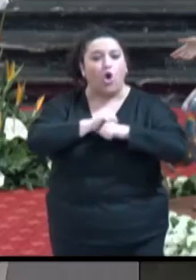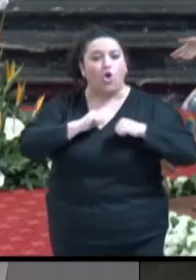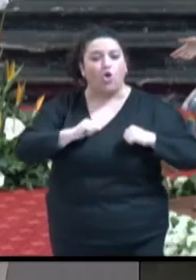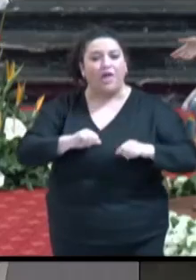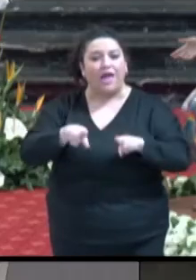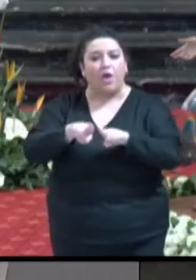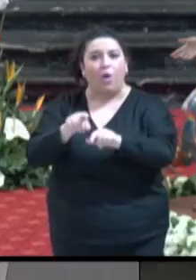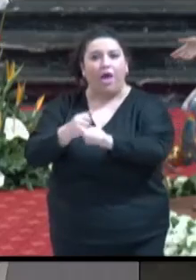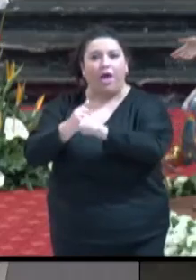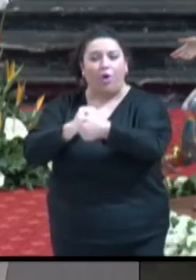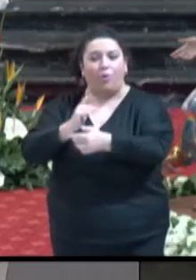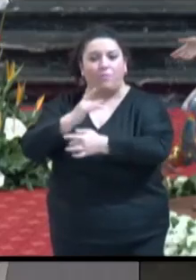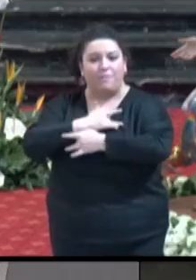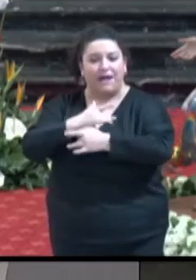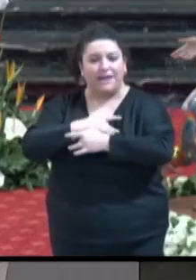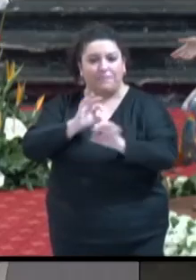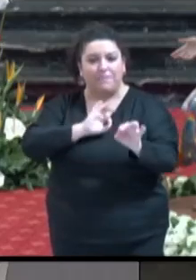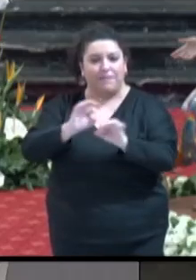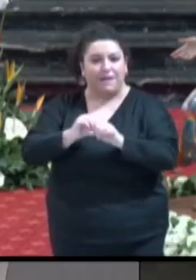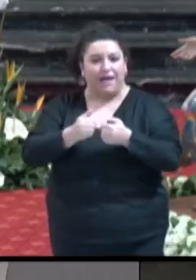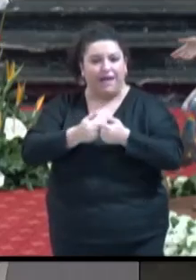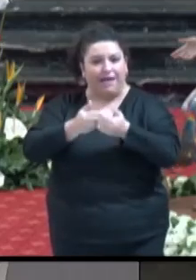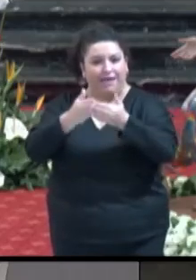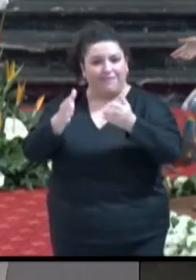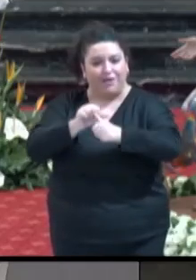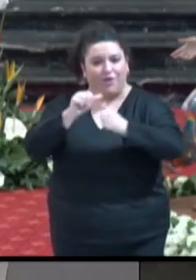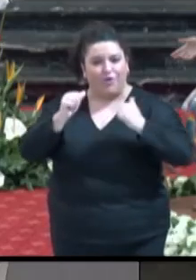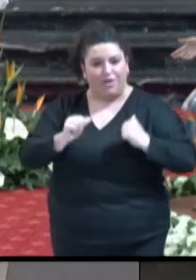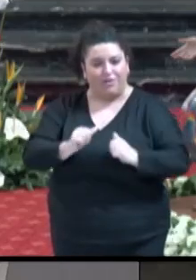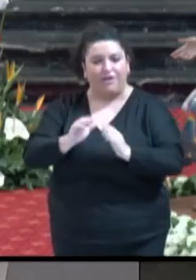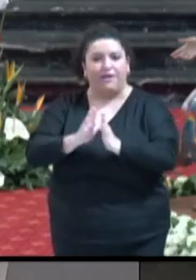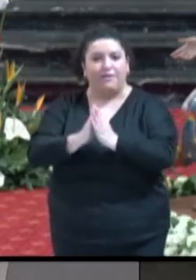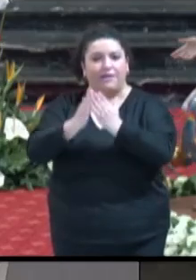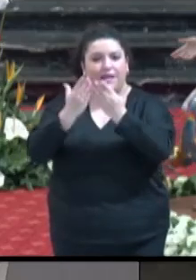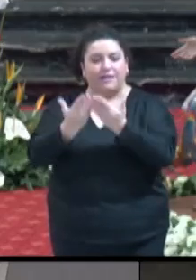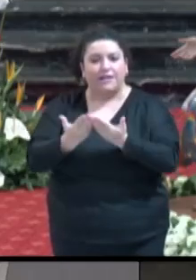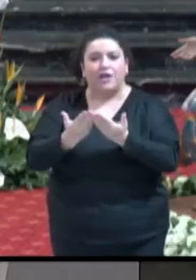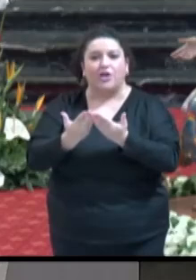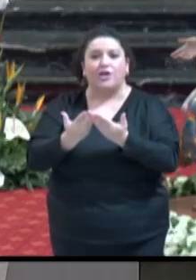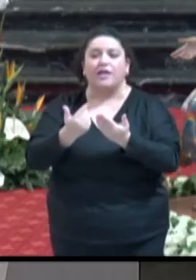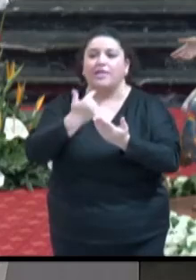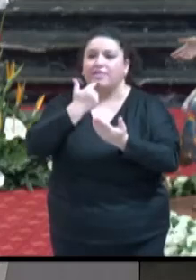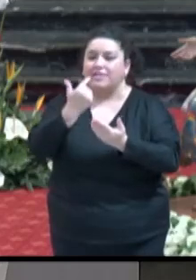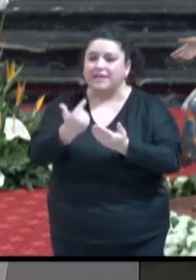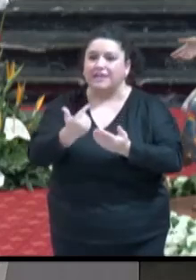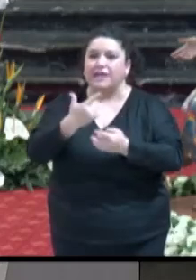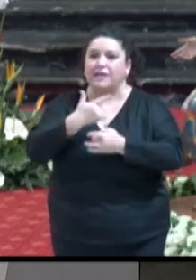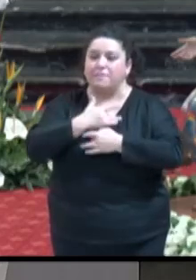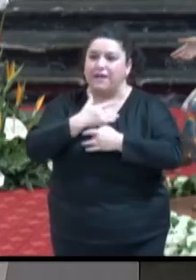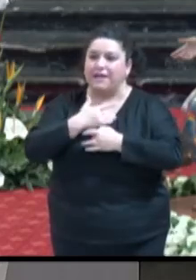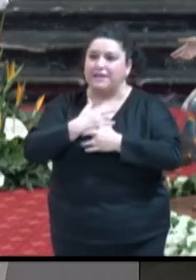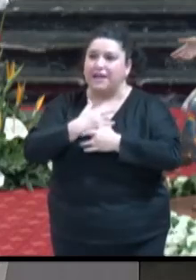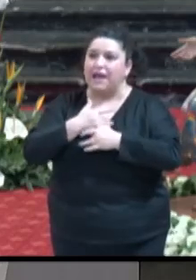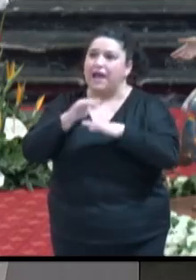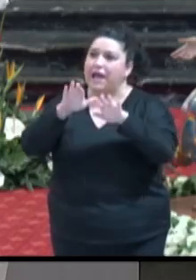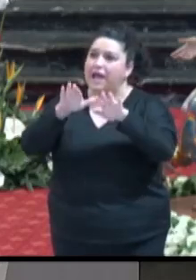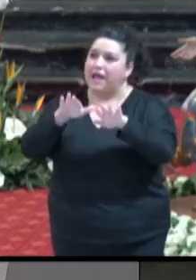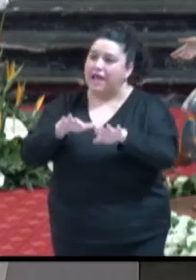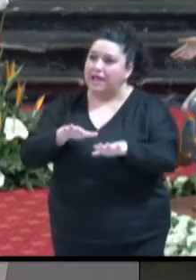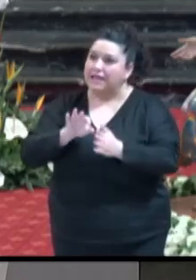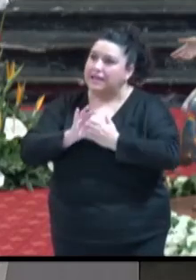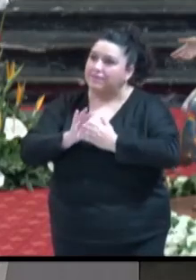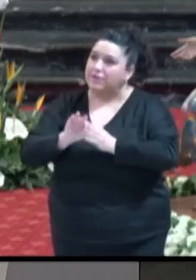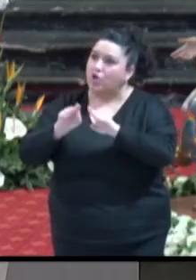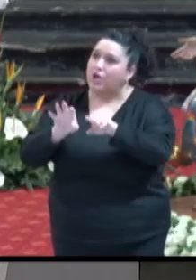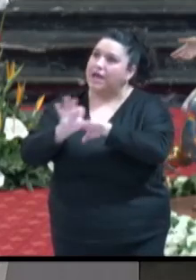termina el evangelio he aquí la esclava del señor hágase en mí